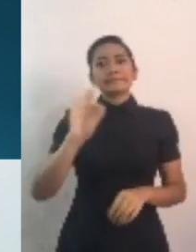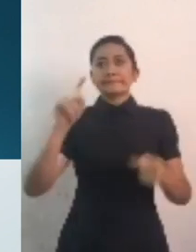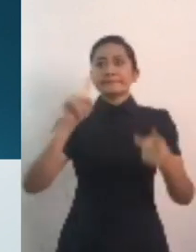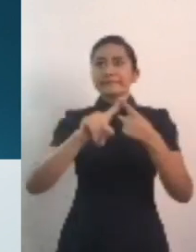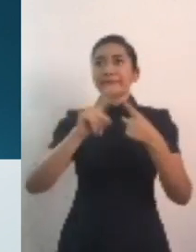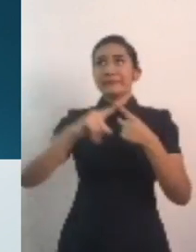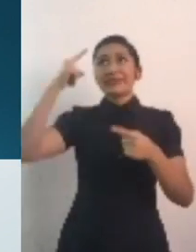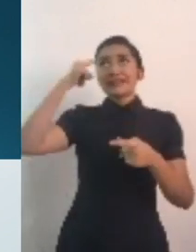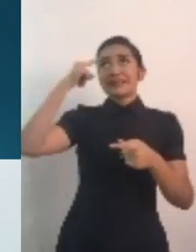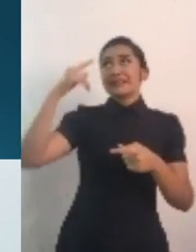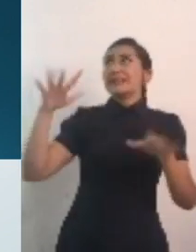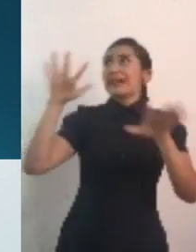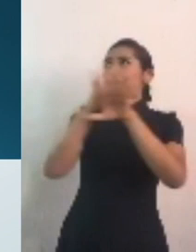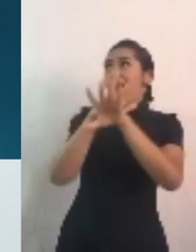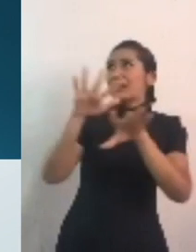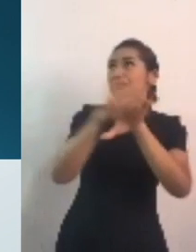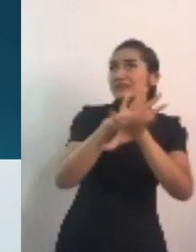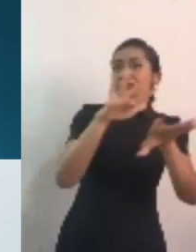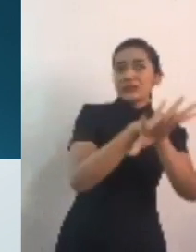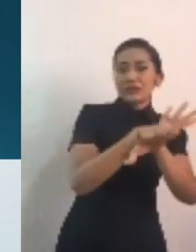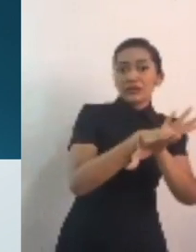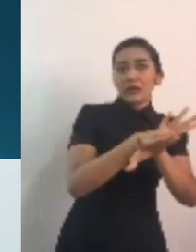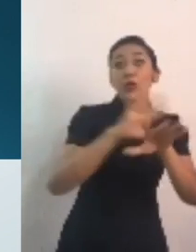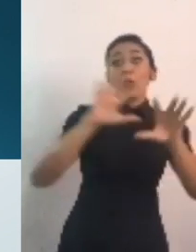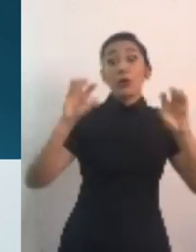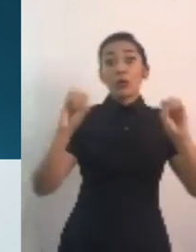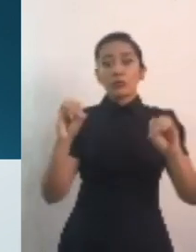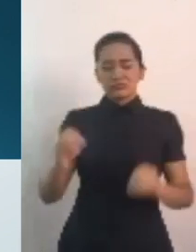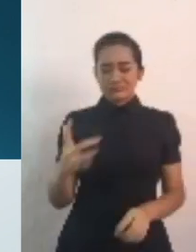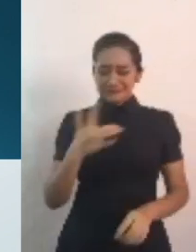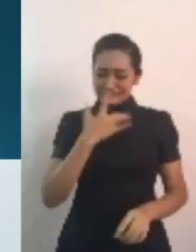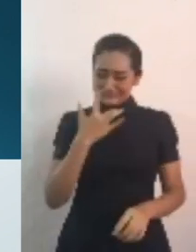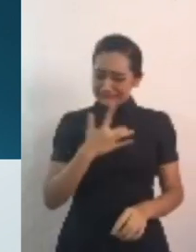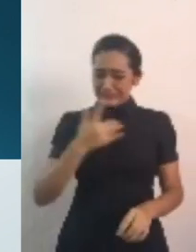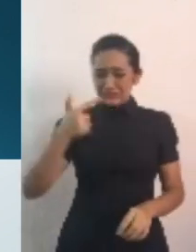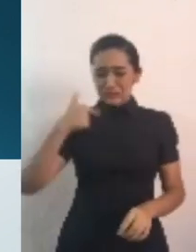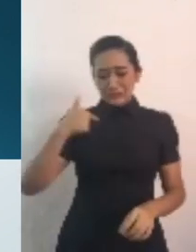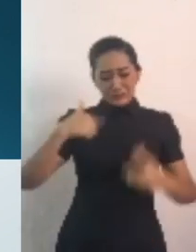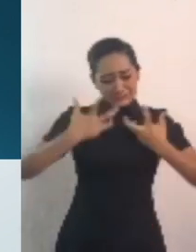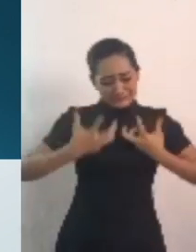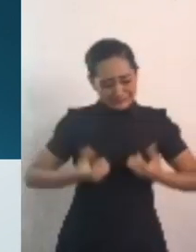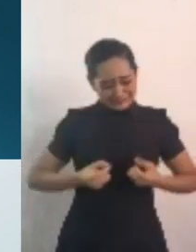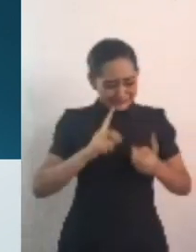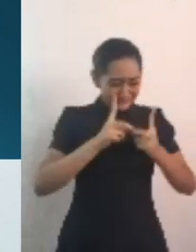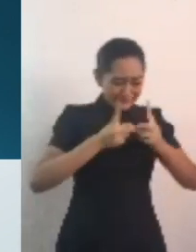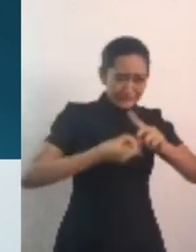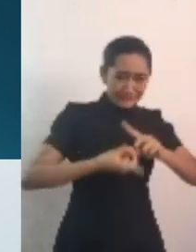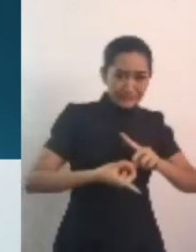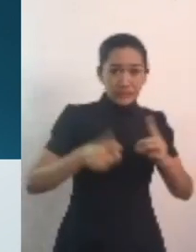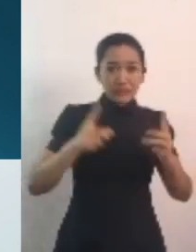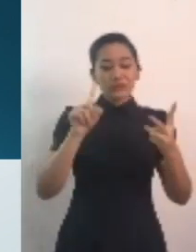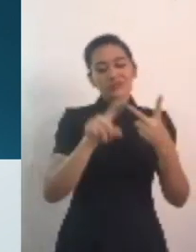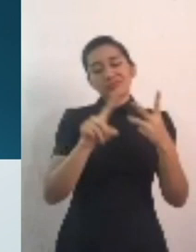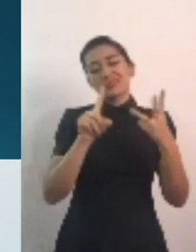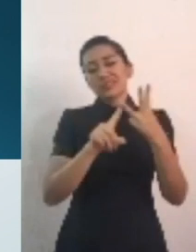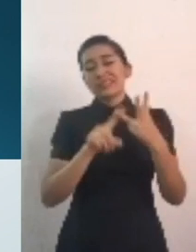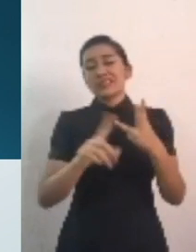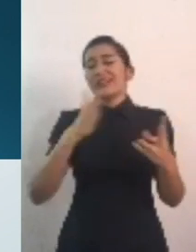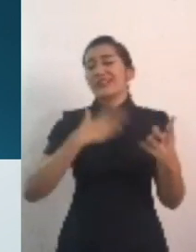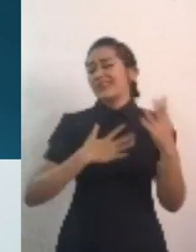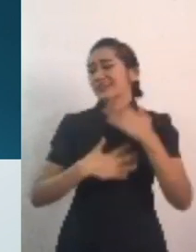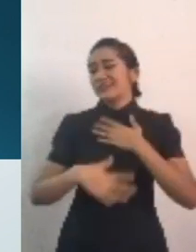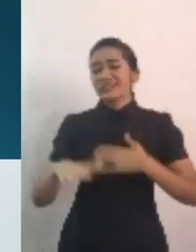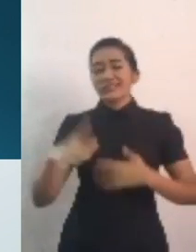emocionales, incluyen síntomas depresivos, incluyen agotamiento emocional, síntomas